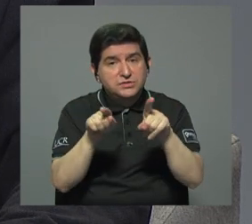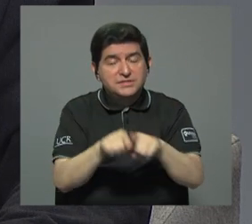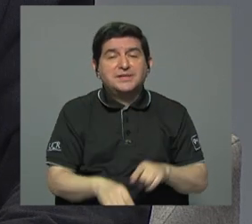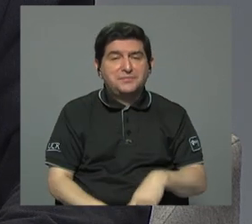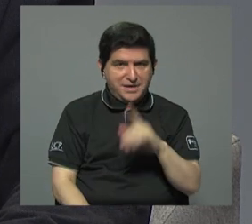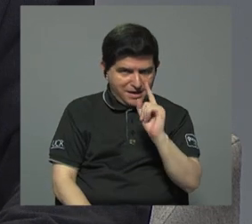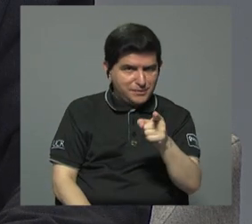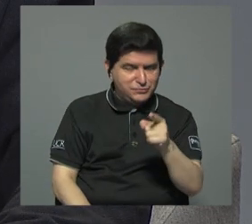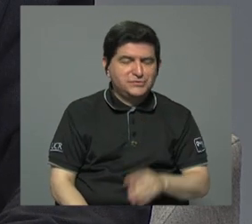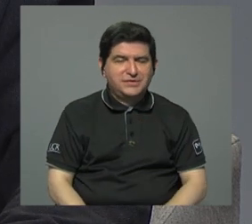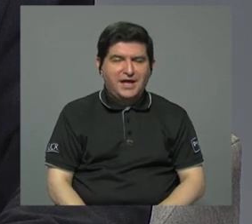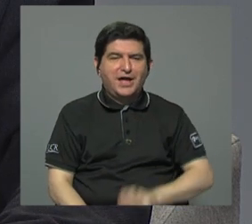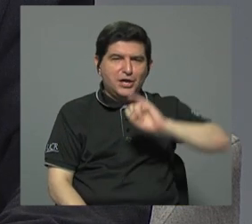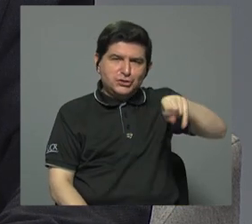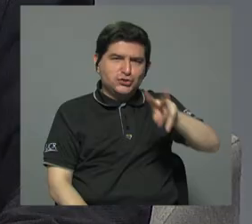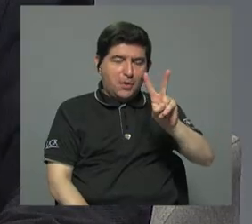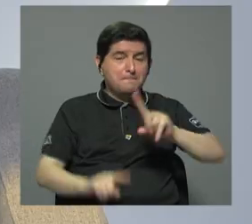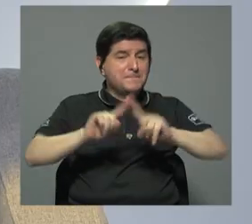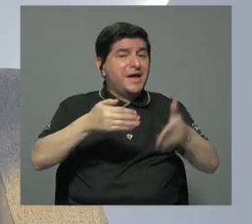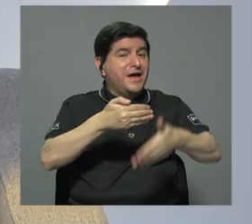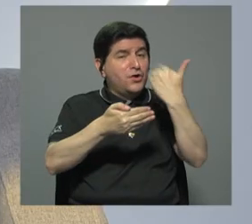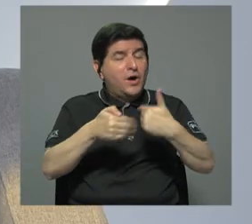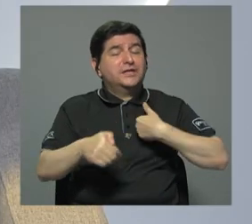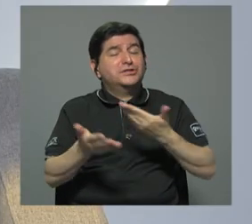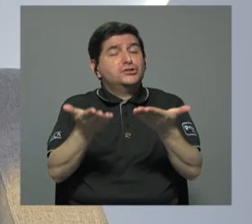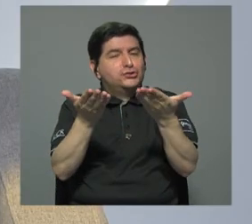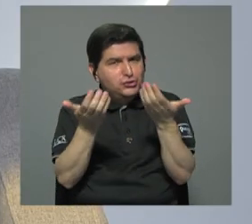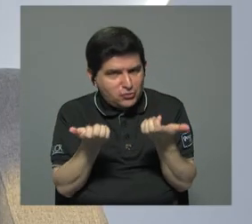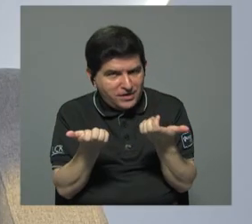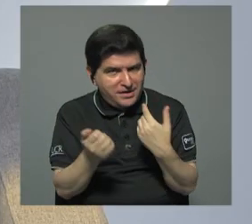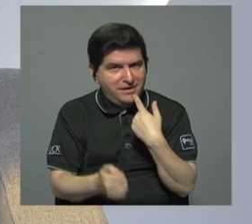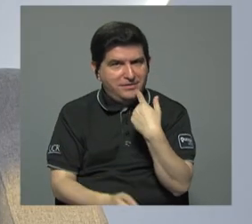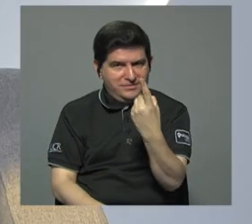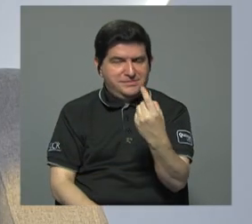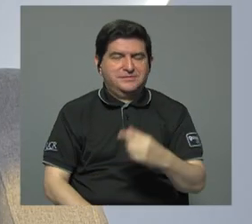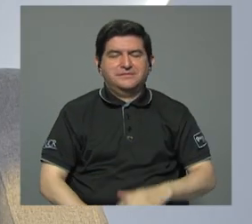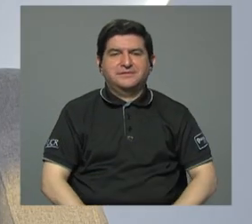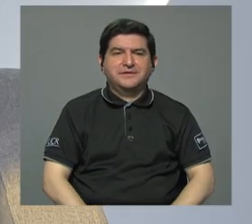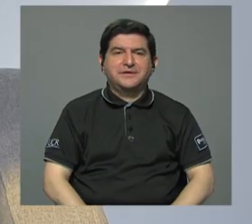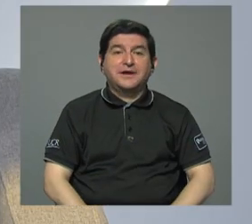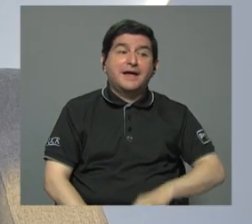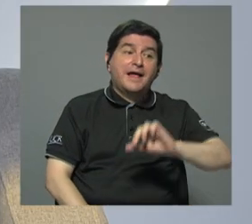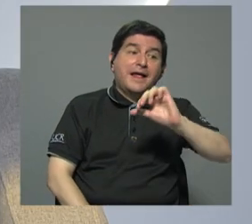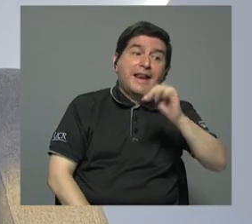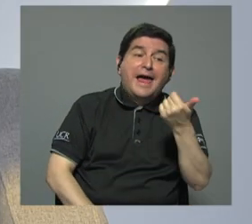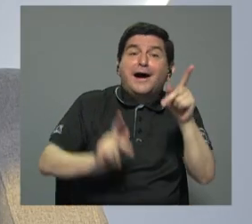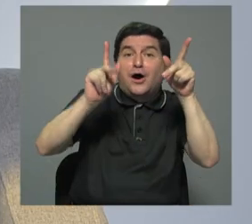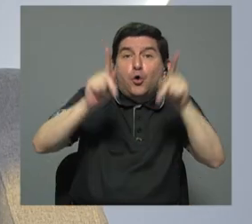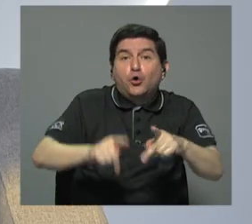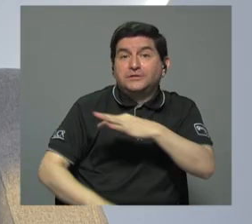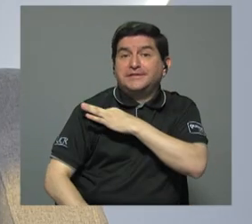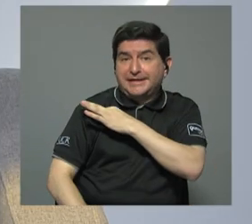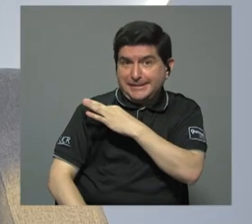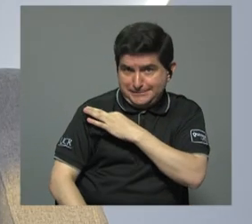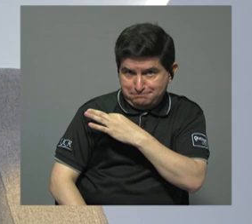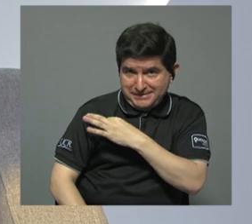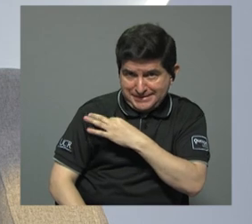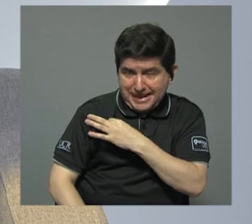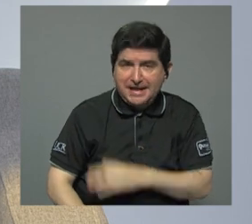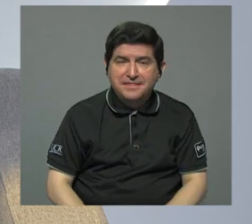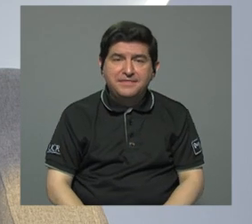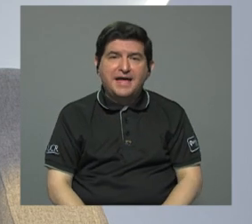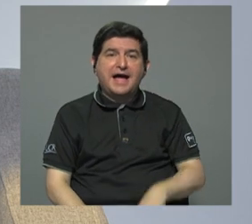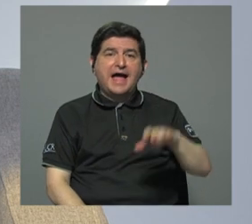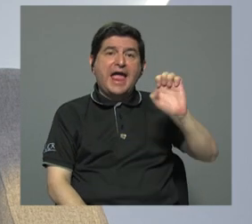John, pero antes también quisiera decirles que la otra persona invitada era